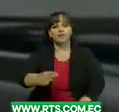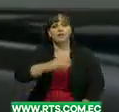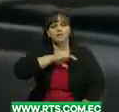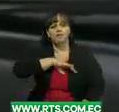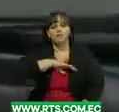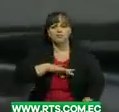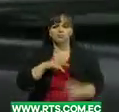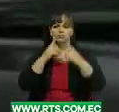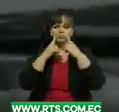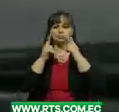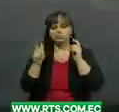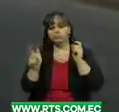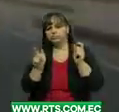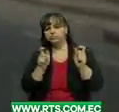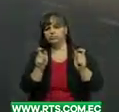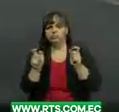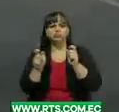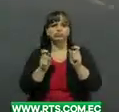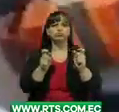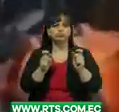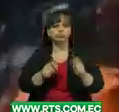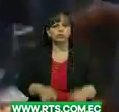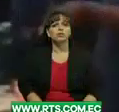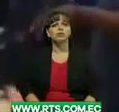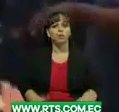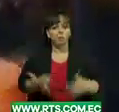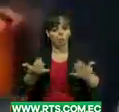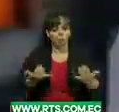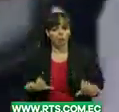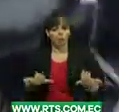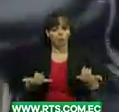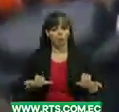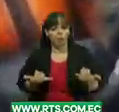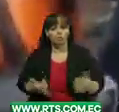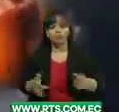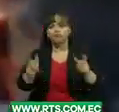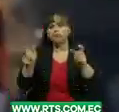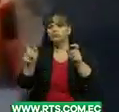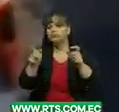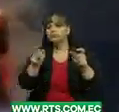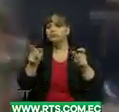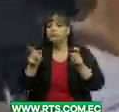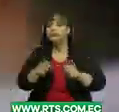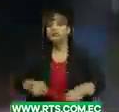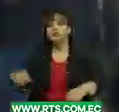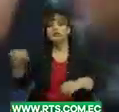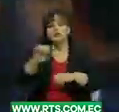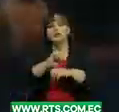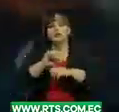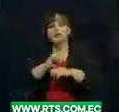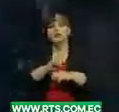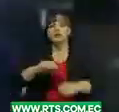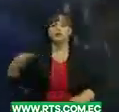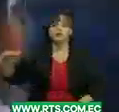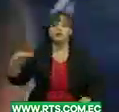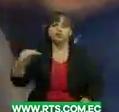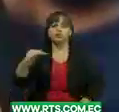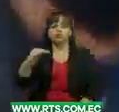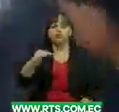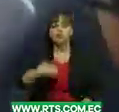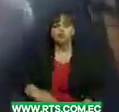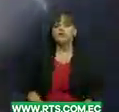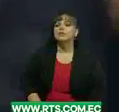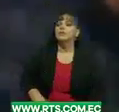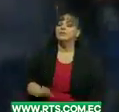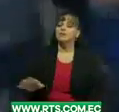el mediodía de este viernes 2 de agosto, en el barrio 5 de junio del Cantón La Libertad, provincia de Santa Elena.